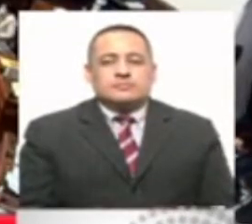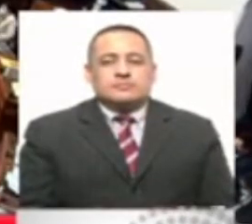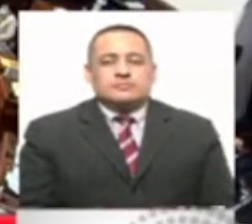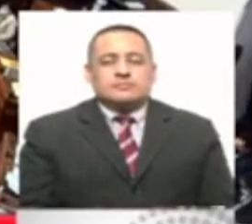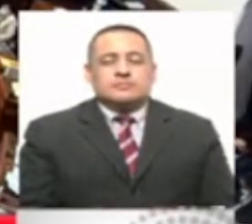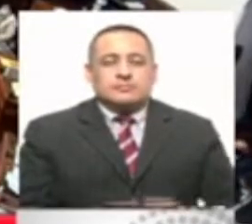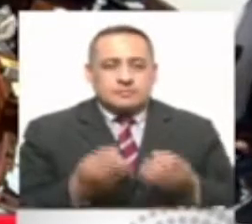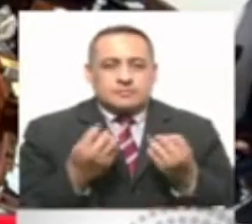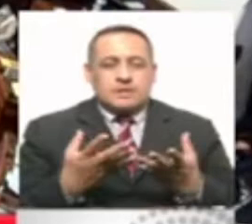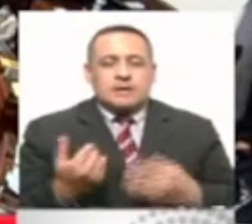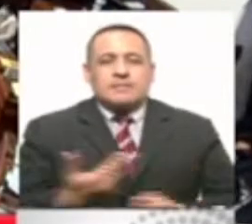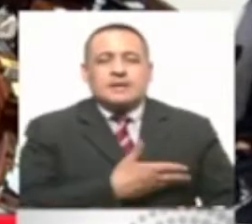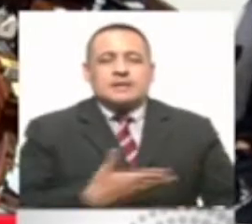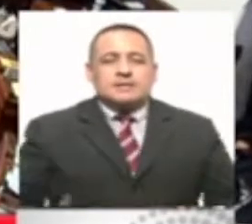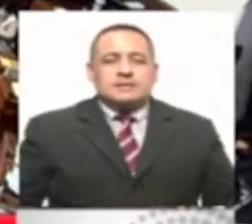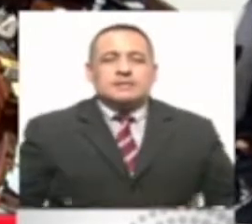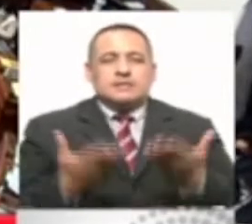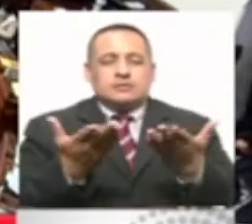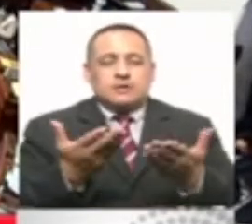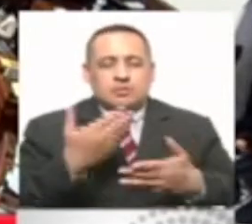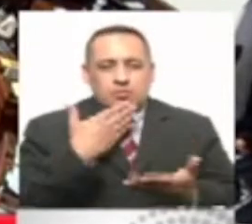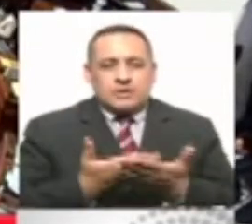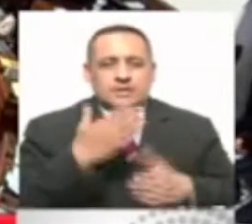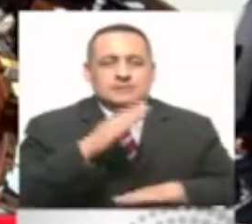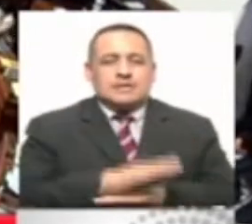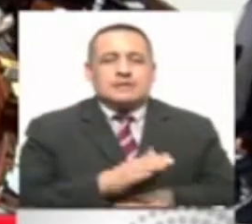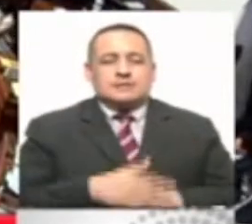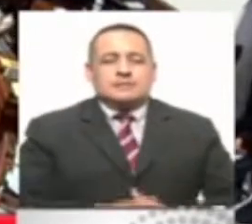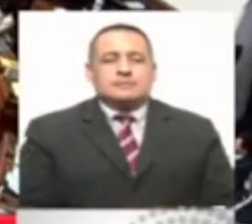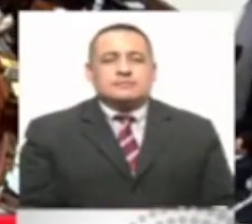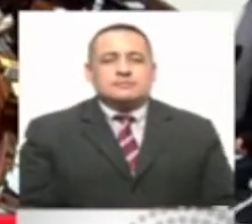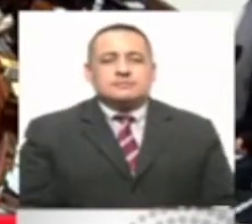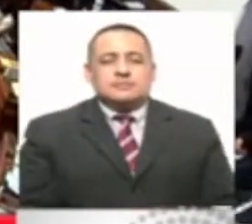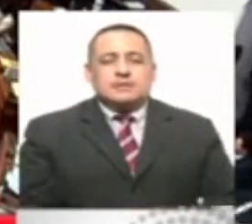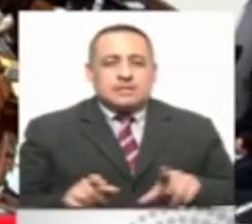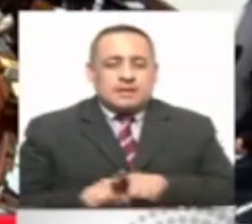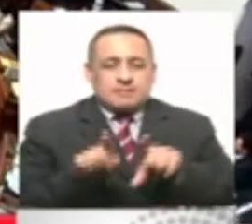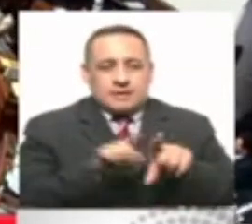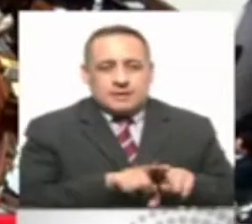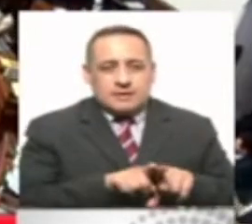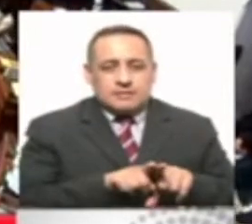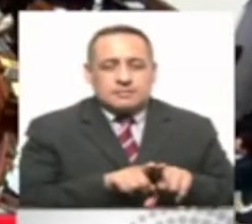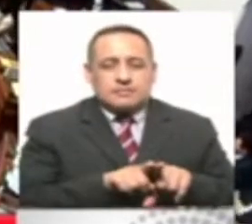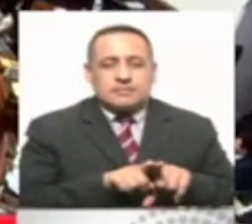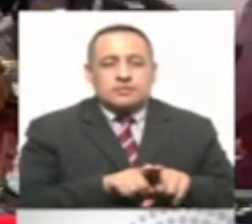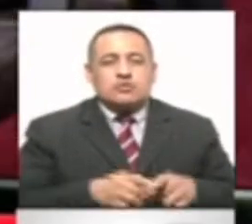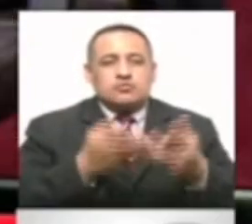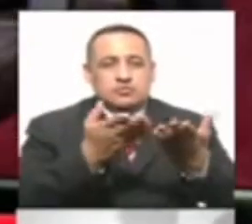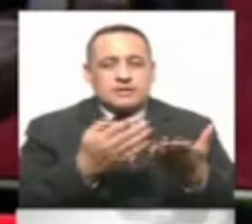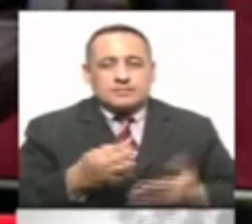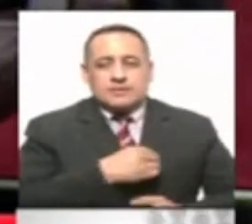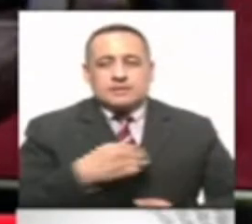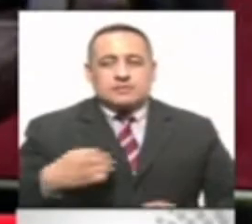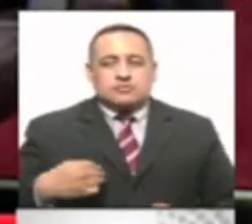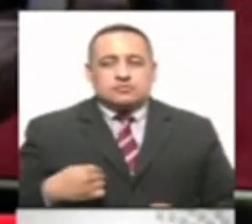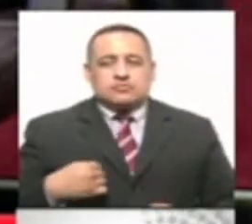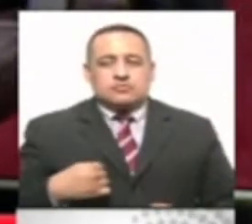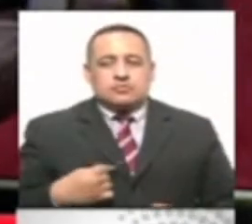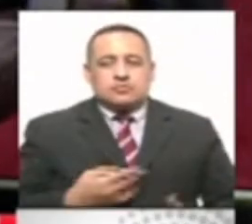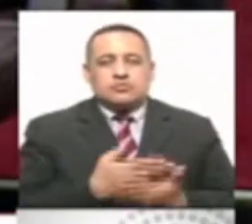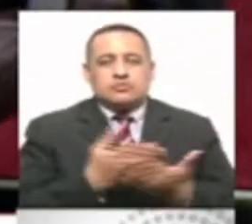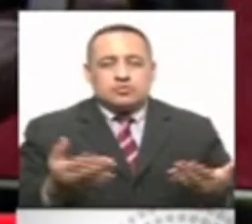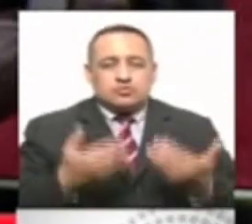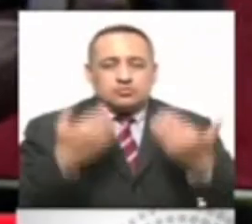Muy bien. Señora presidenta, tenga usted muy buenas tardes. Asimismo, señor ministro,